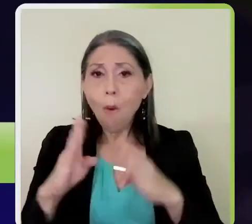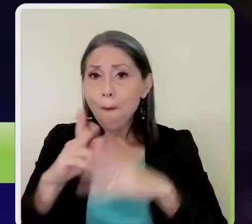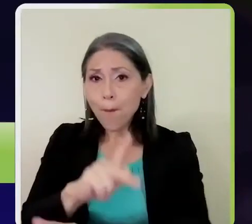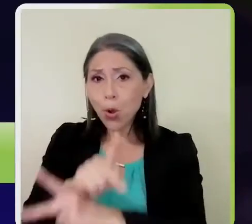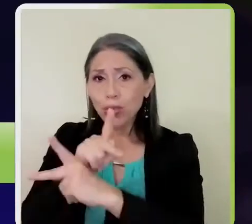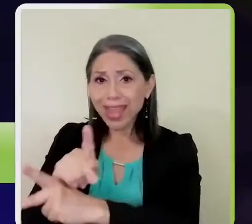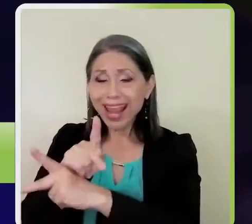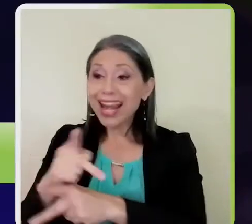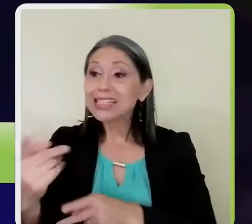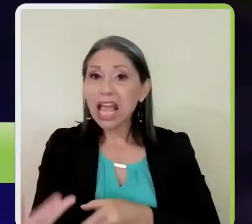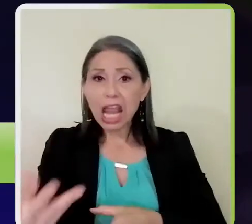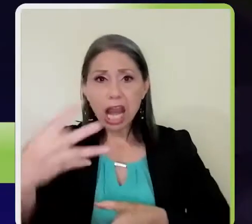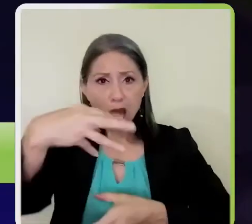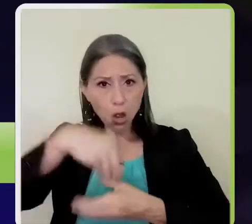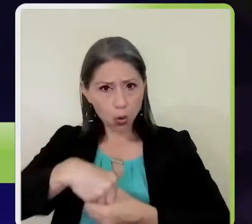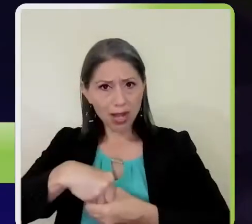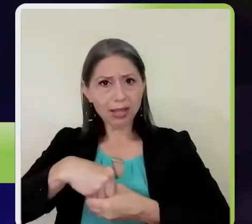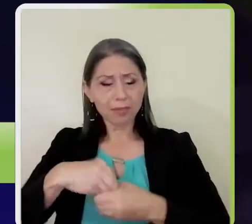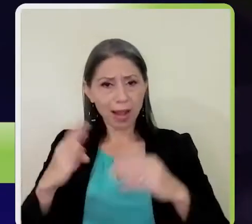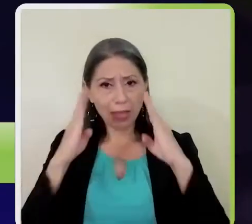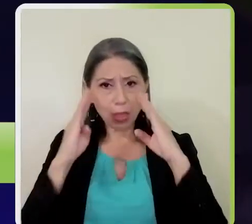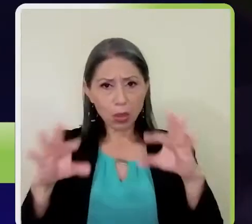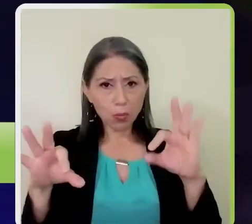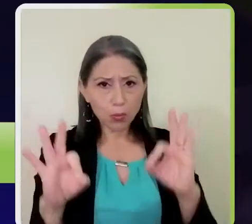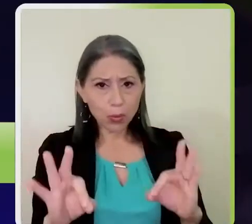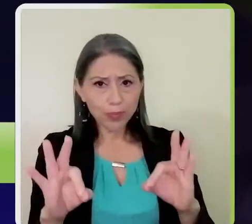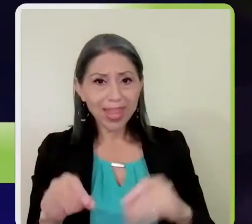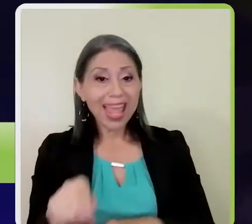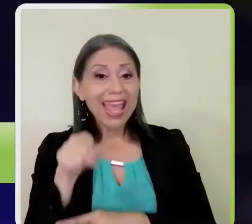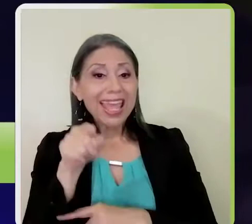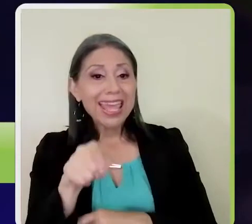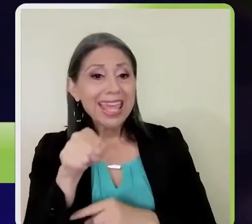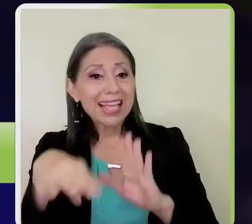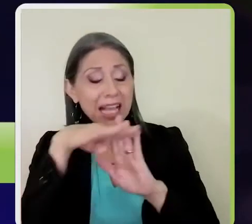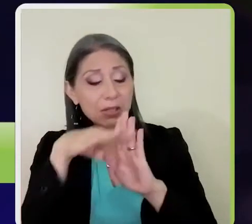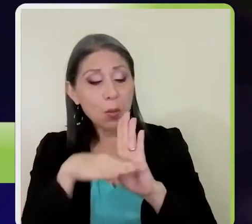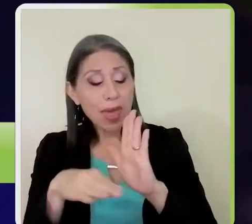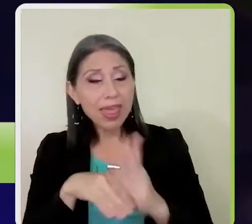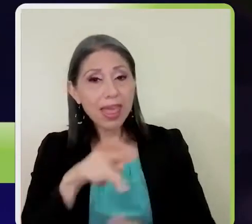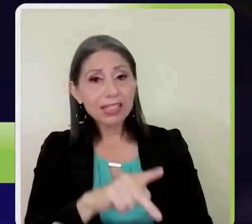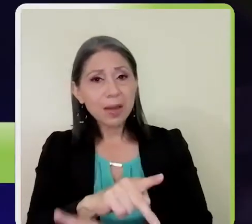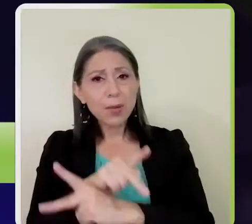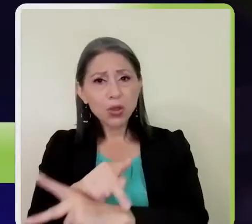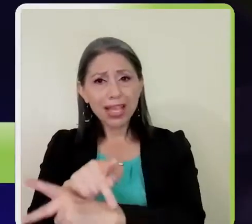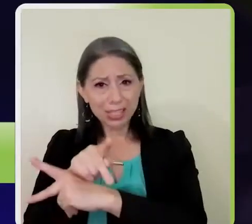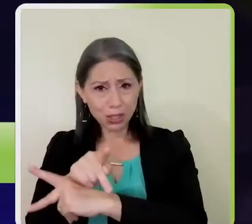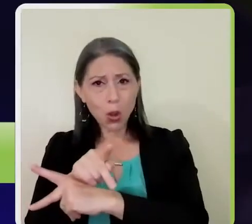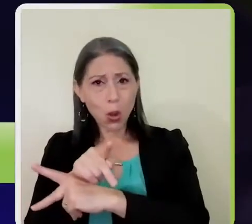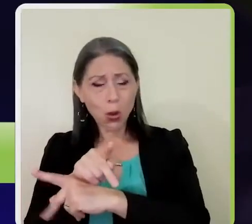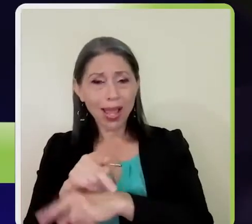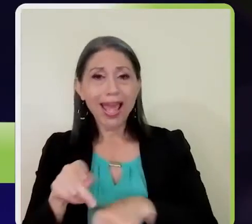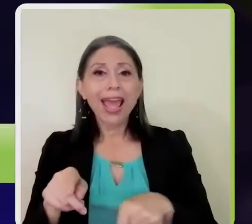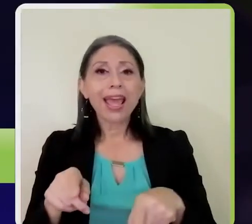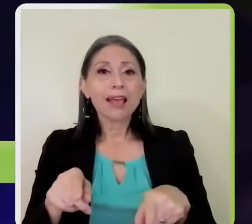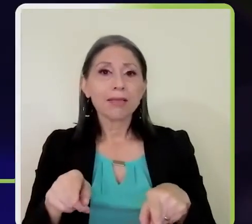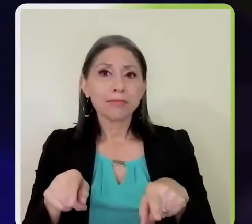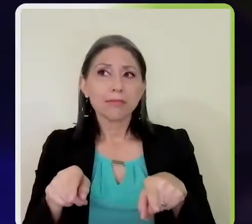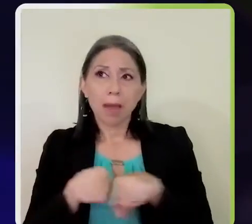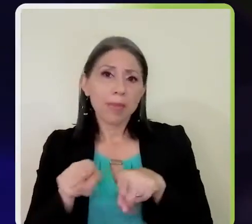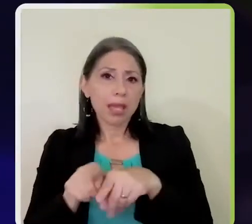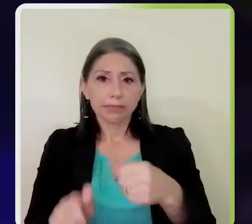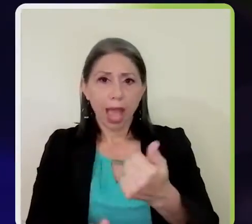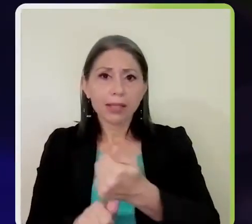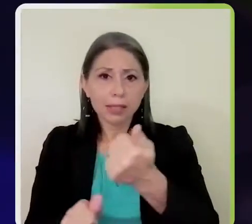para ofrecer una atención. Y esas medidas de protección iban desde medidas también de asistencia